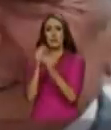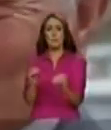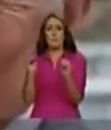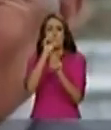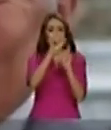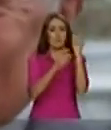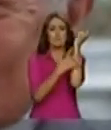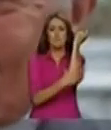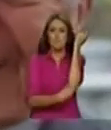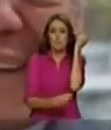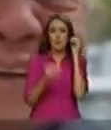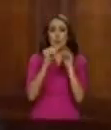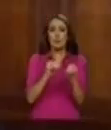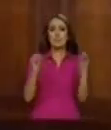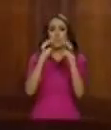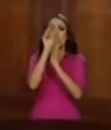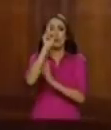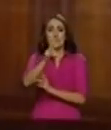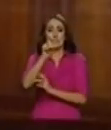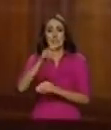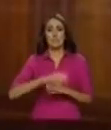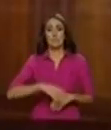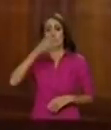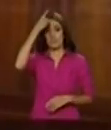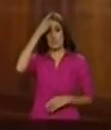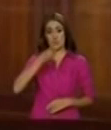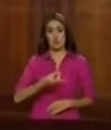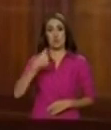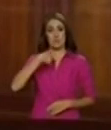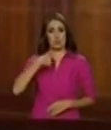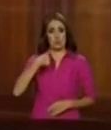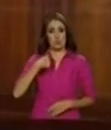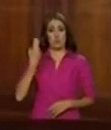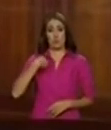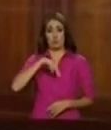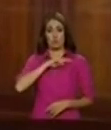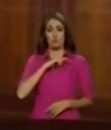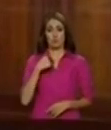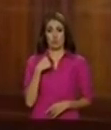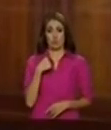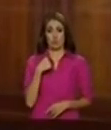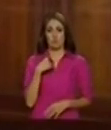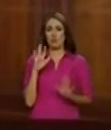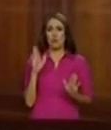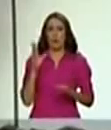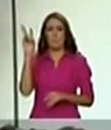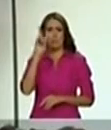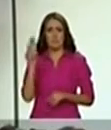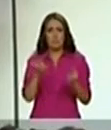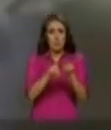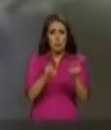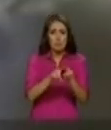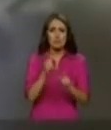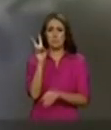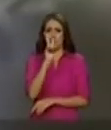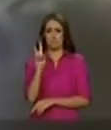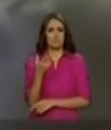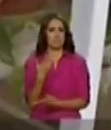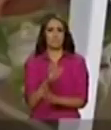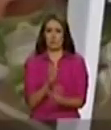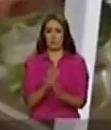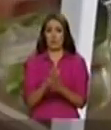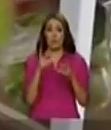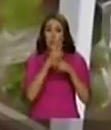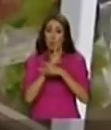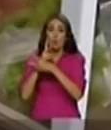necesitados. Gracias a las decisiones firmes que he tomado, no somos lo que hoy es Venezuela. Hemos salvado la